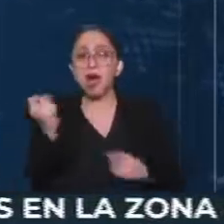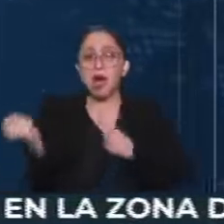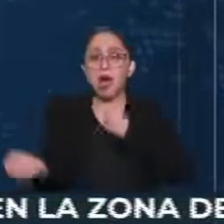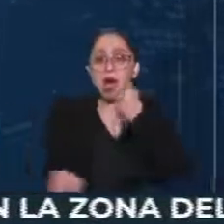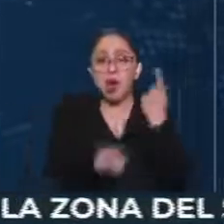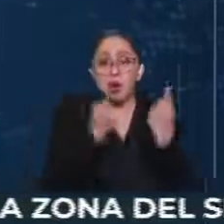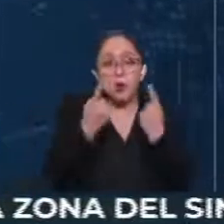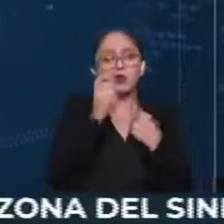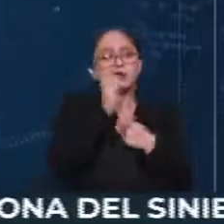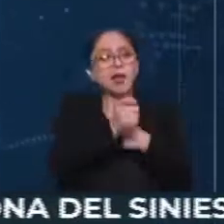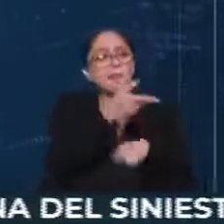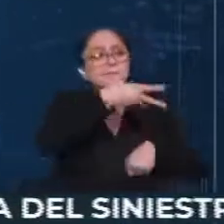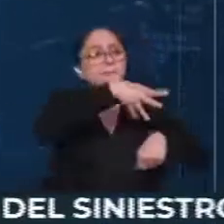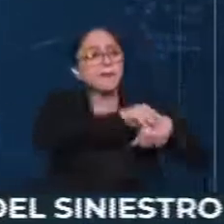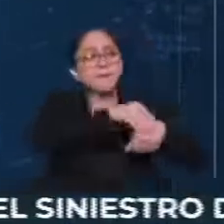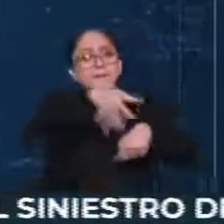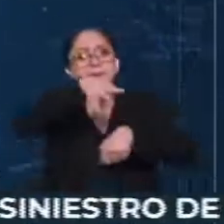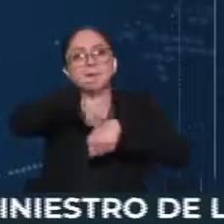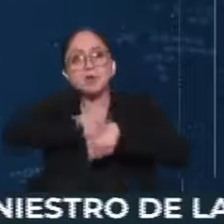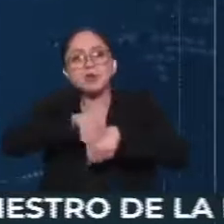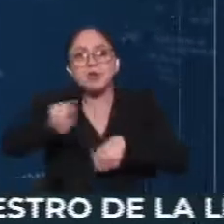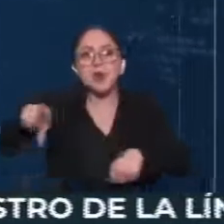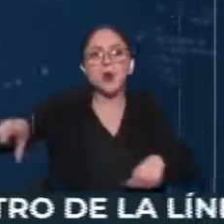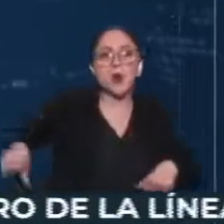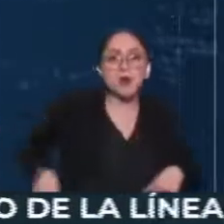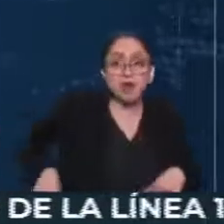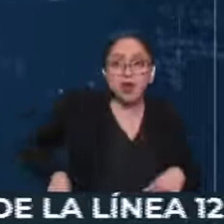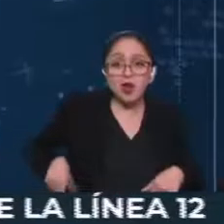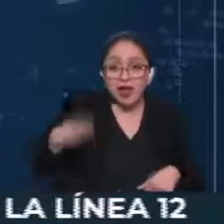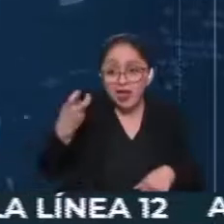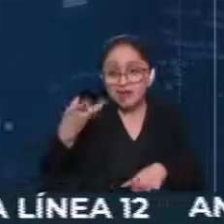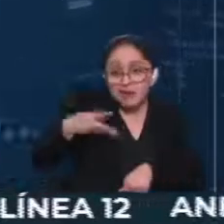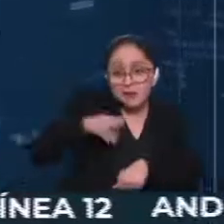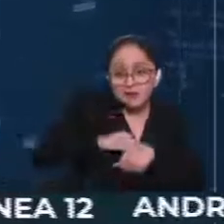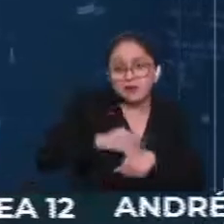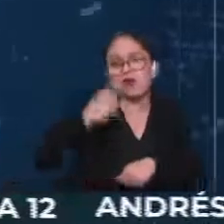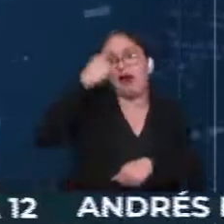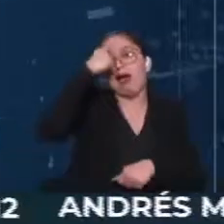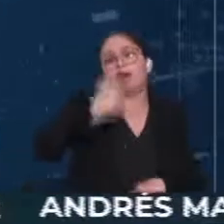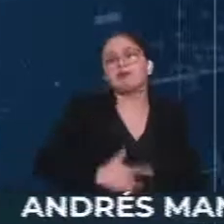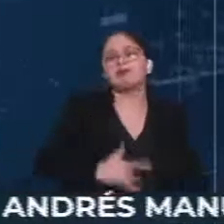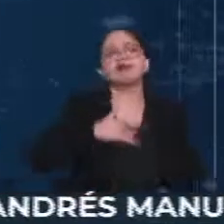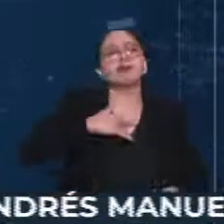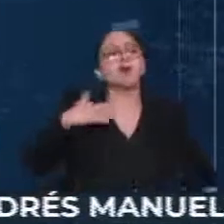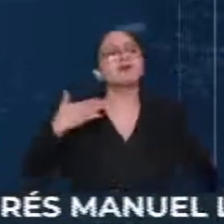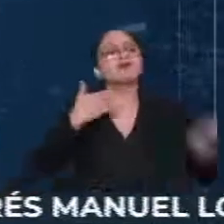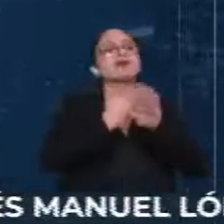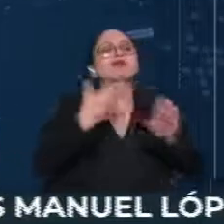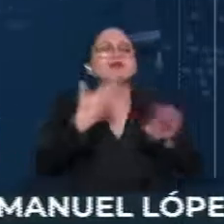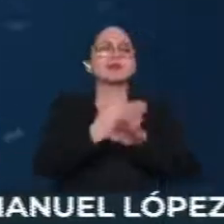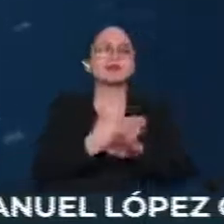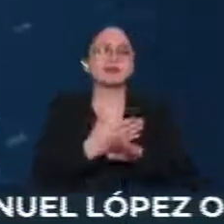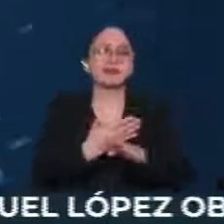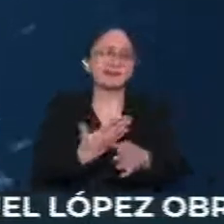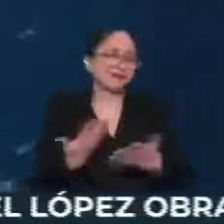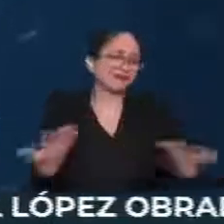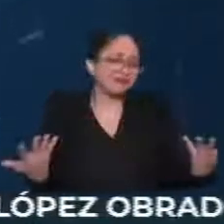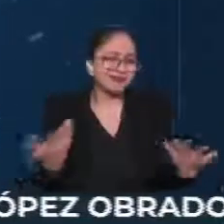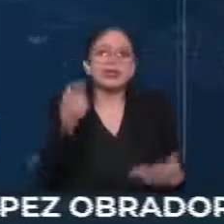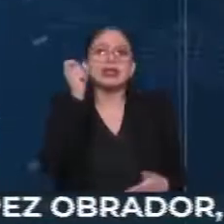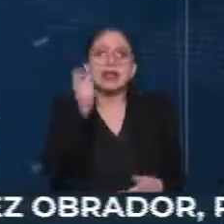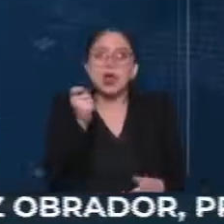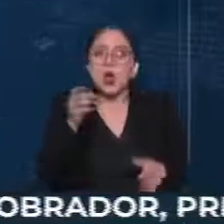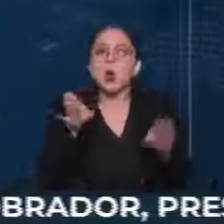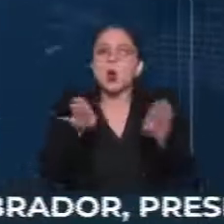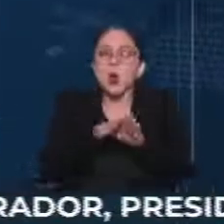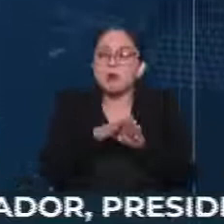del Estado y las ocupan para golpetear justamente al Estado, de una forma que a través de mentiras,